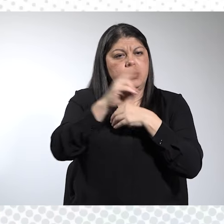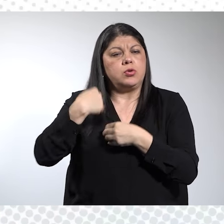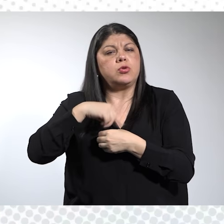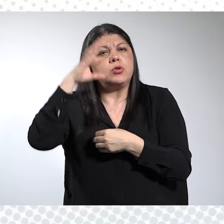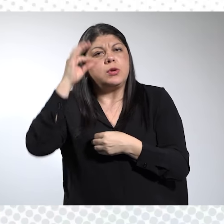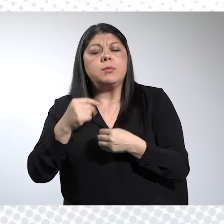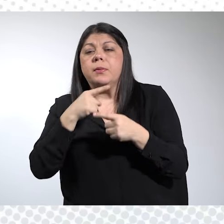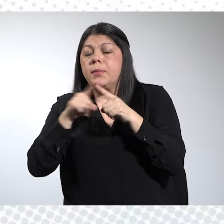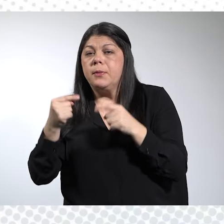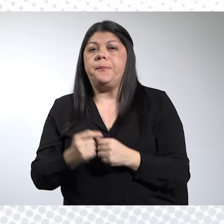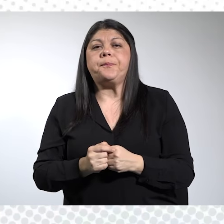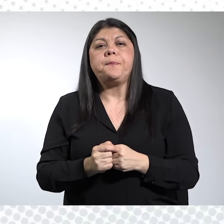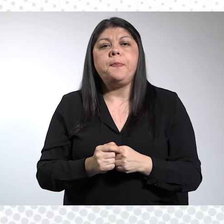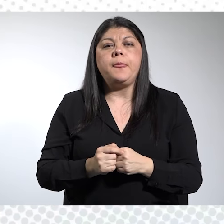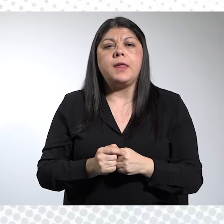es de esta manera. Ahora bien,